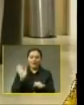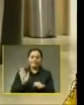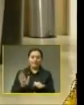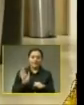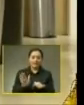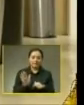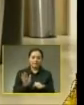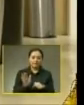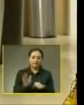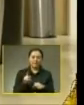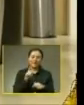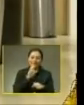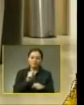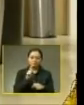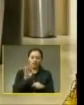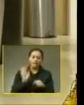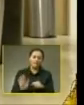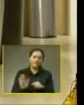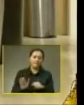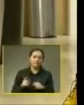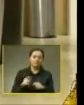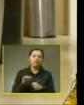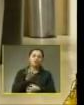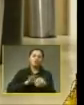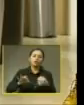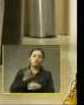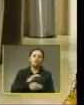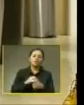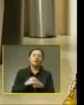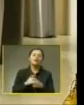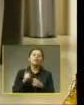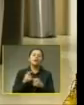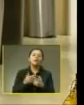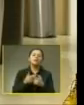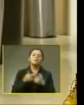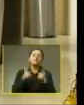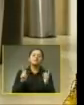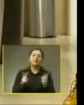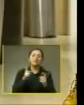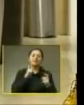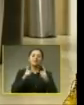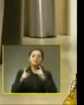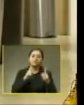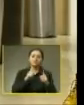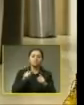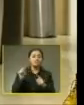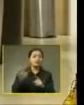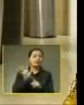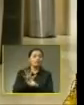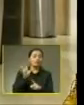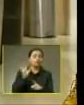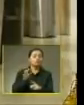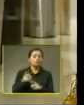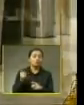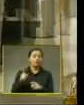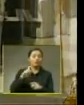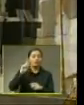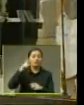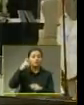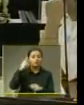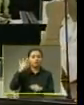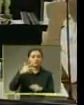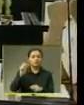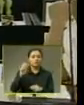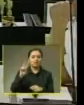libertad de expresión. Eso afectó el gobierno de Chávez. Recordemos que a raíz de la decisión de